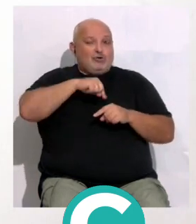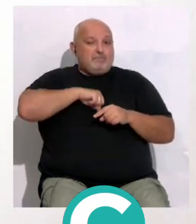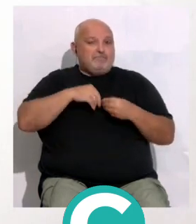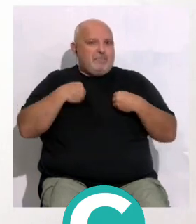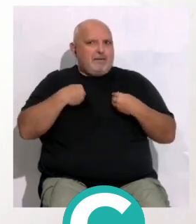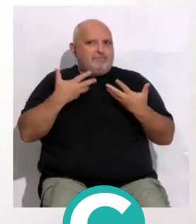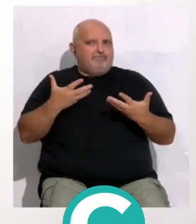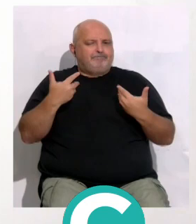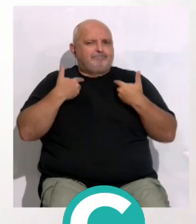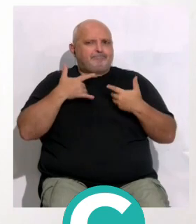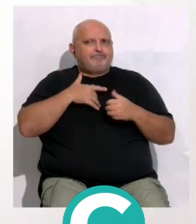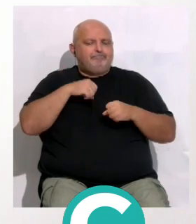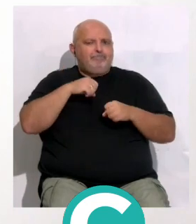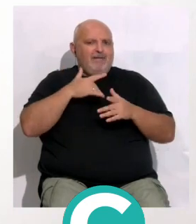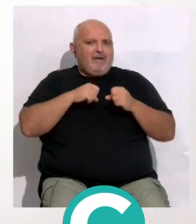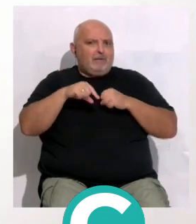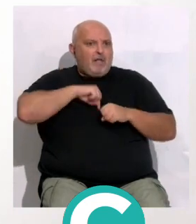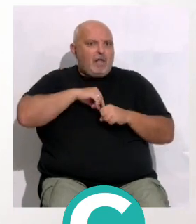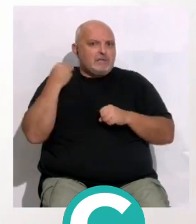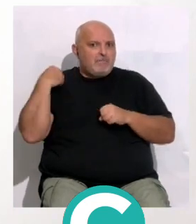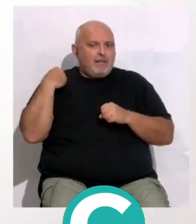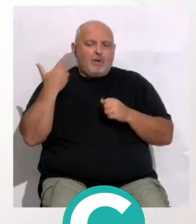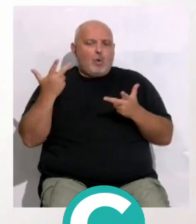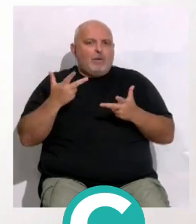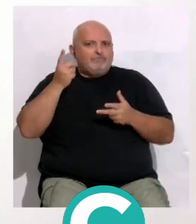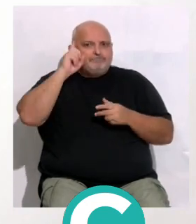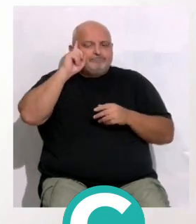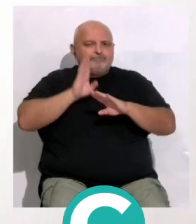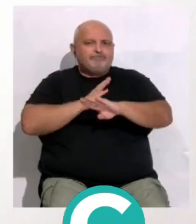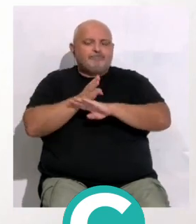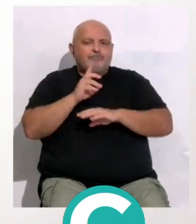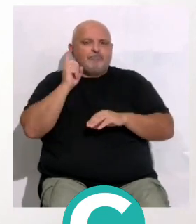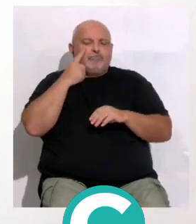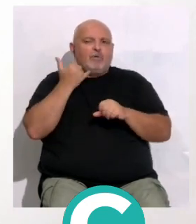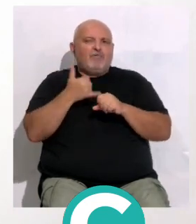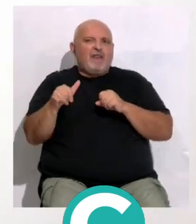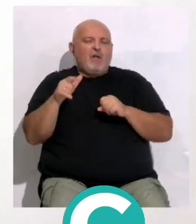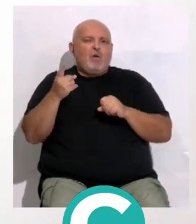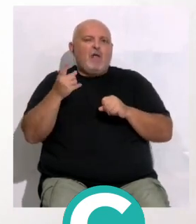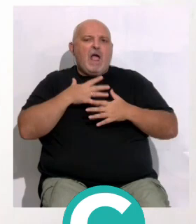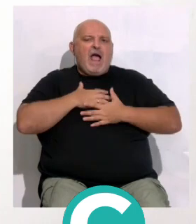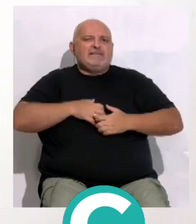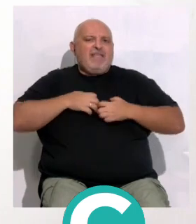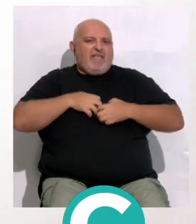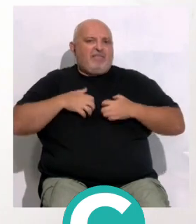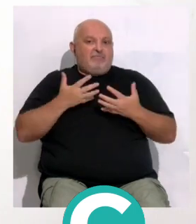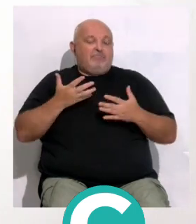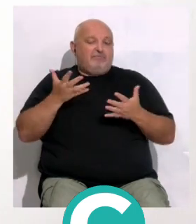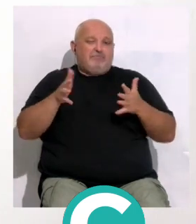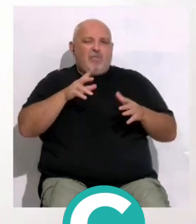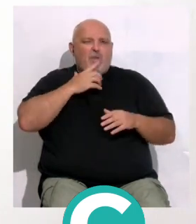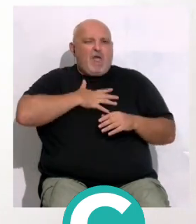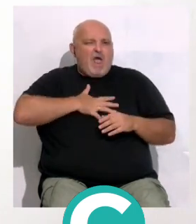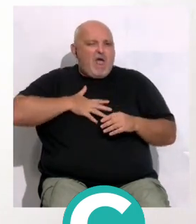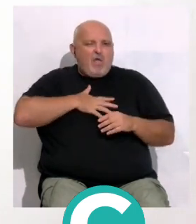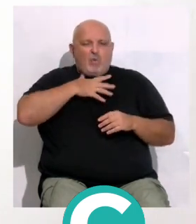sabemos que estamos sufriendo un infarto, o cuando vamos a urgencias se diagnostica al final como una ansiedad, porque es más bien dolor de pecho,